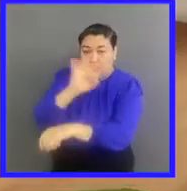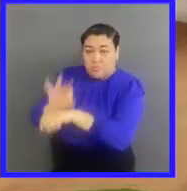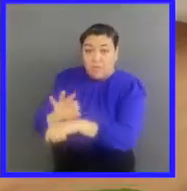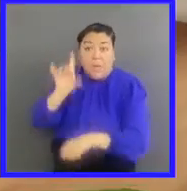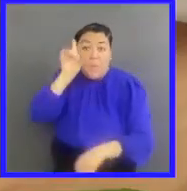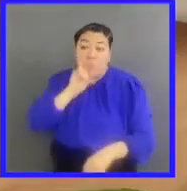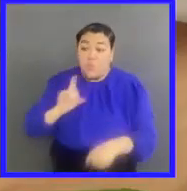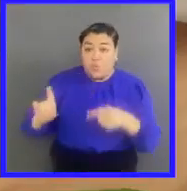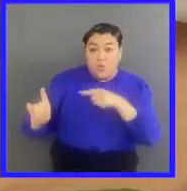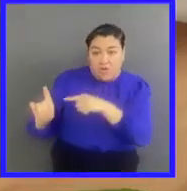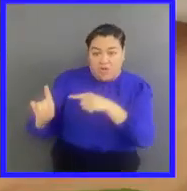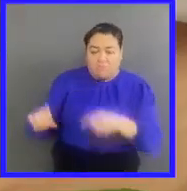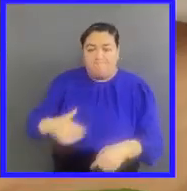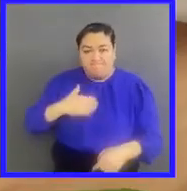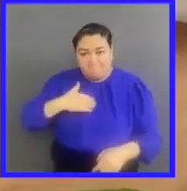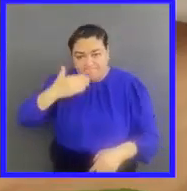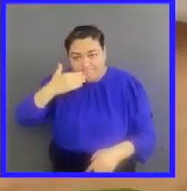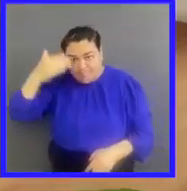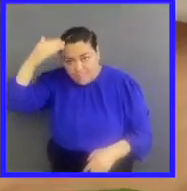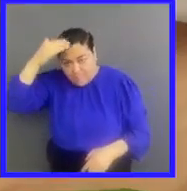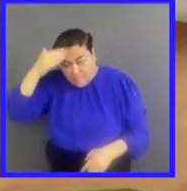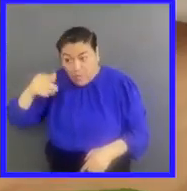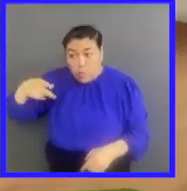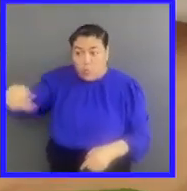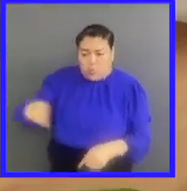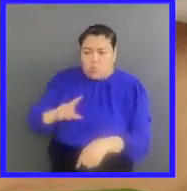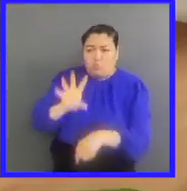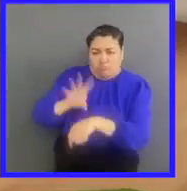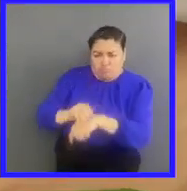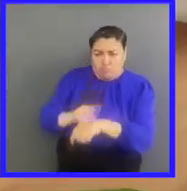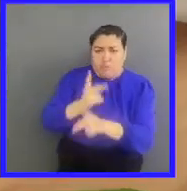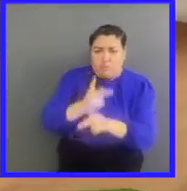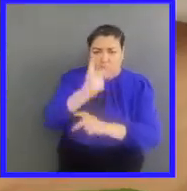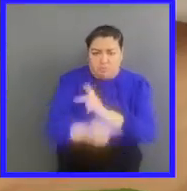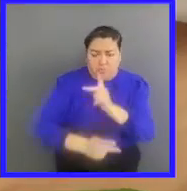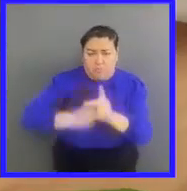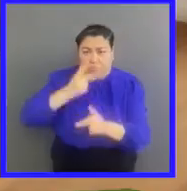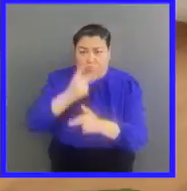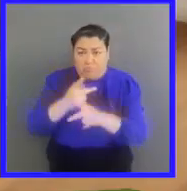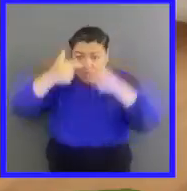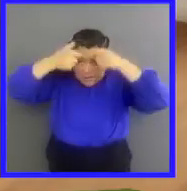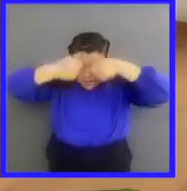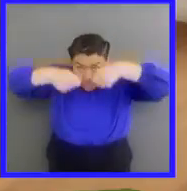musulmana obtener su pasaporte sin retirarse el hijab.